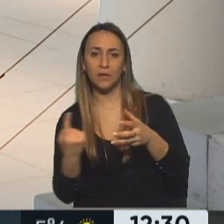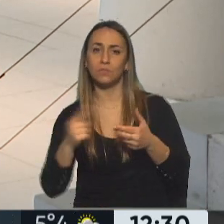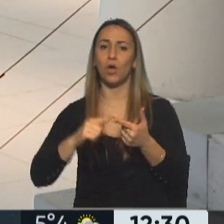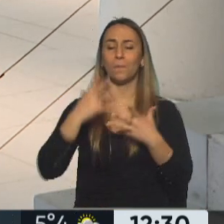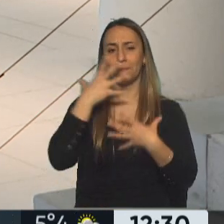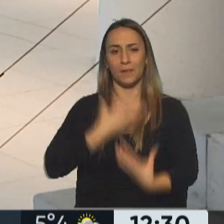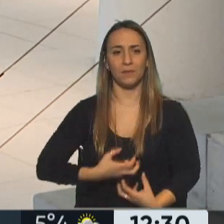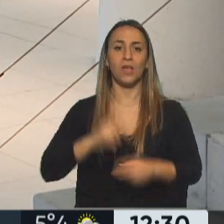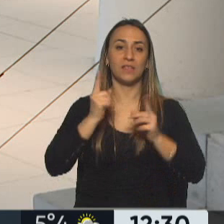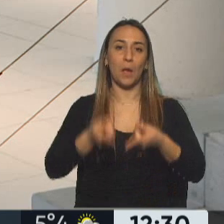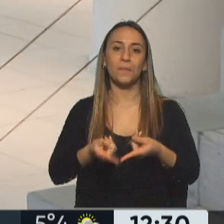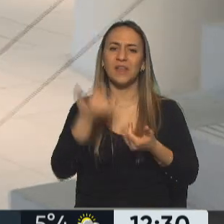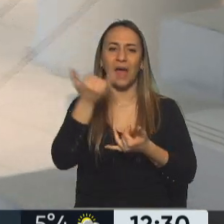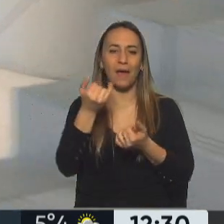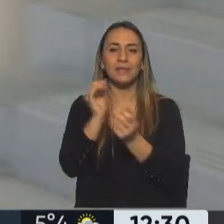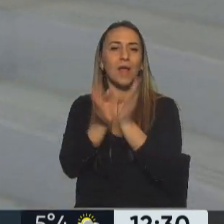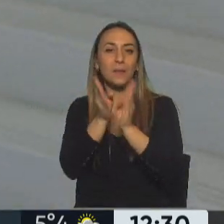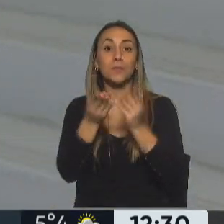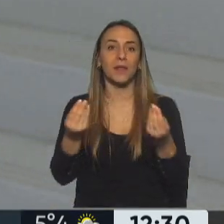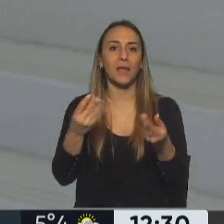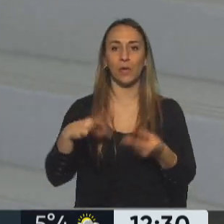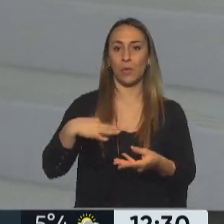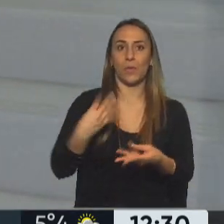para mejorar la calidad de vida. ¡Vamos!